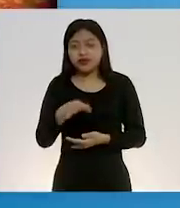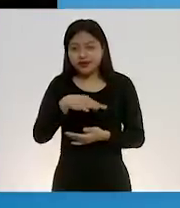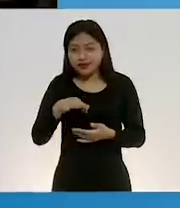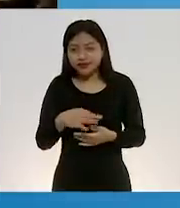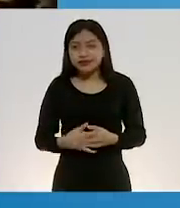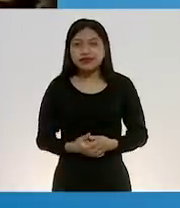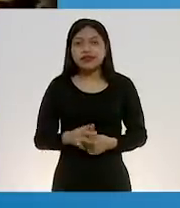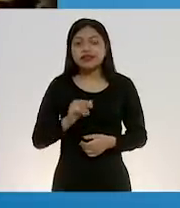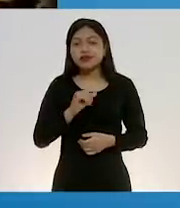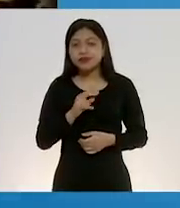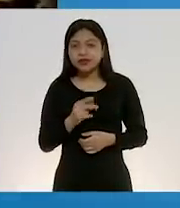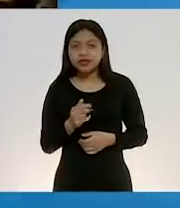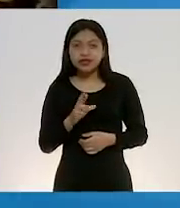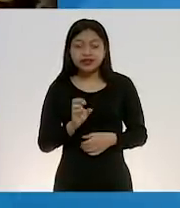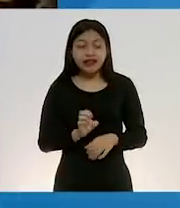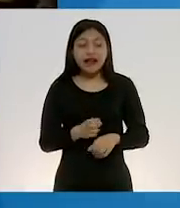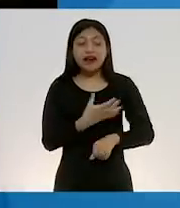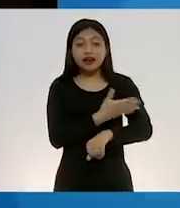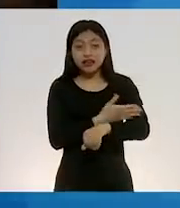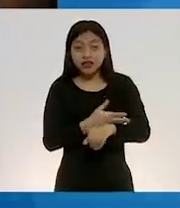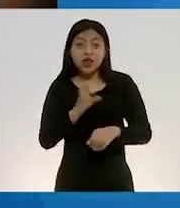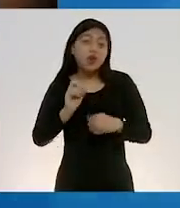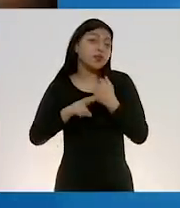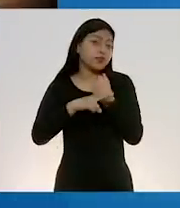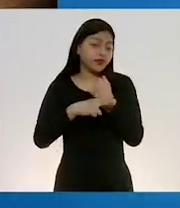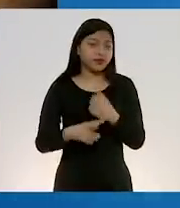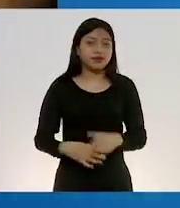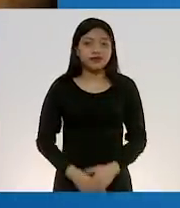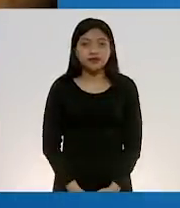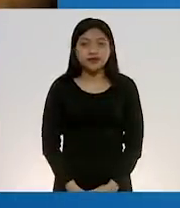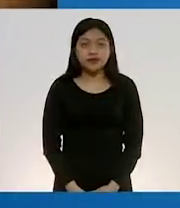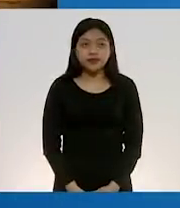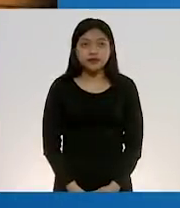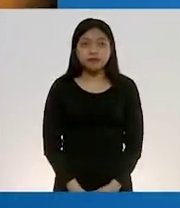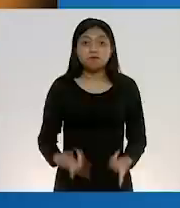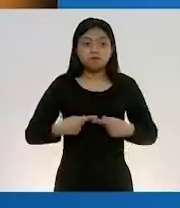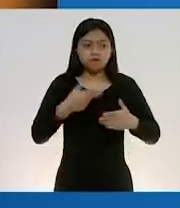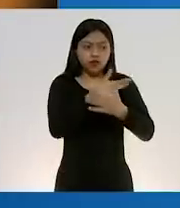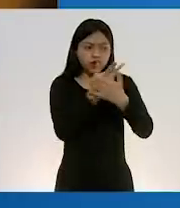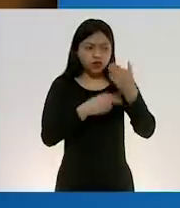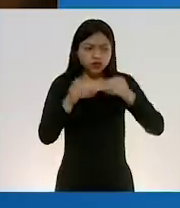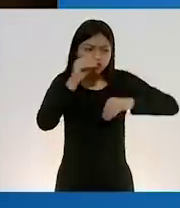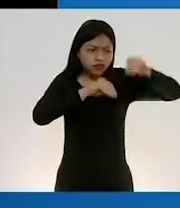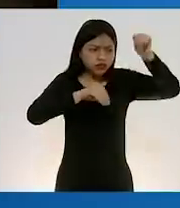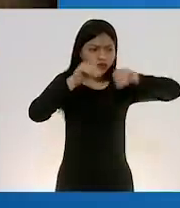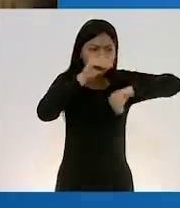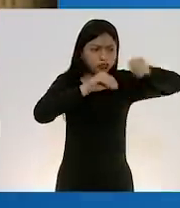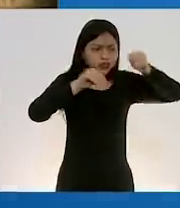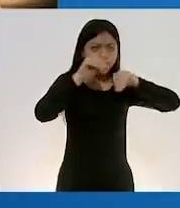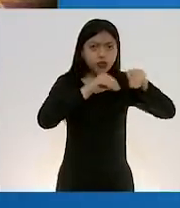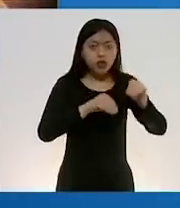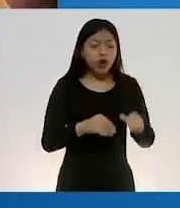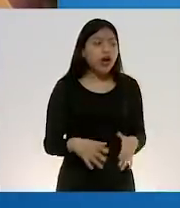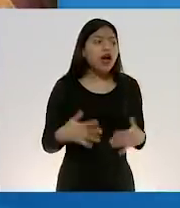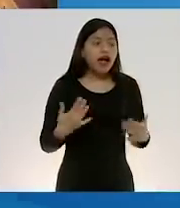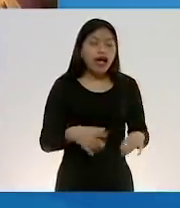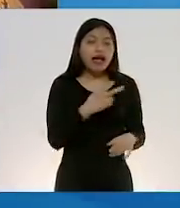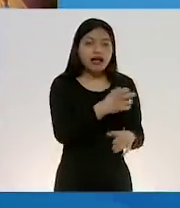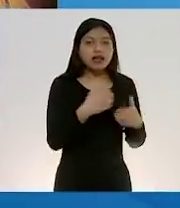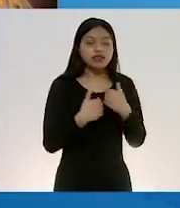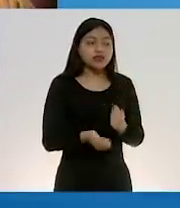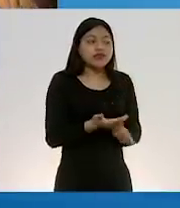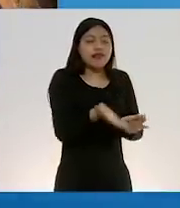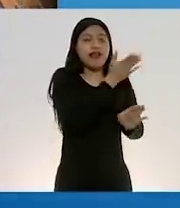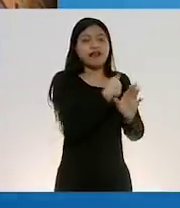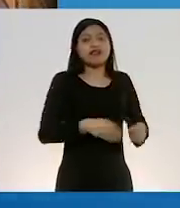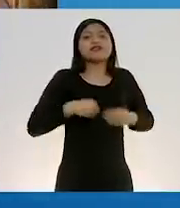vinagre y hasta objetos de madera y cristal. El realismo con el que el pintor retrató el momento es un valioso testimonio de la vida